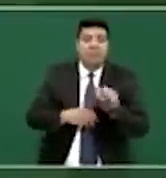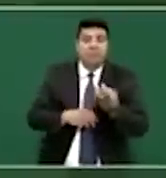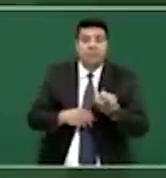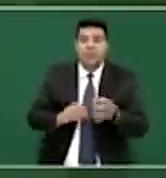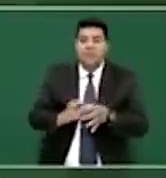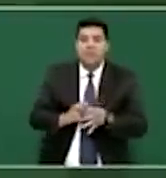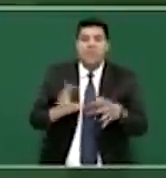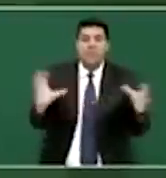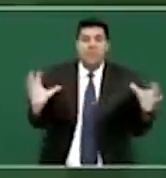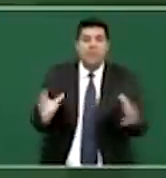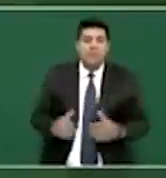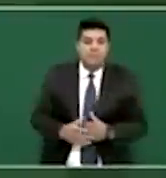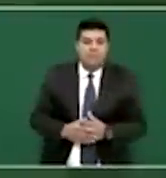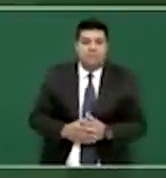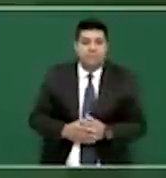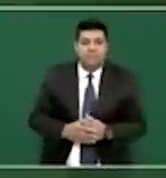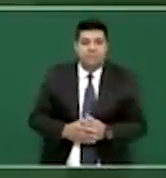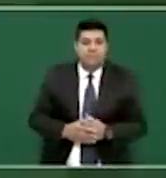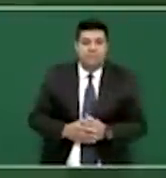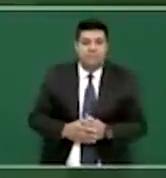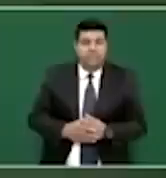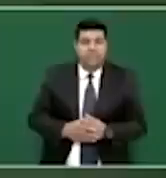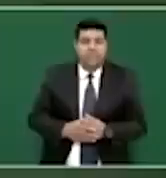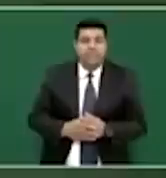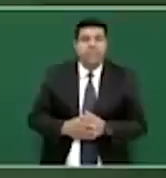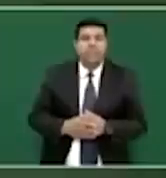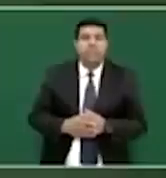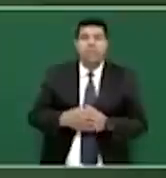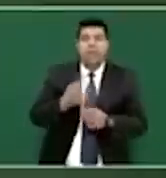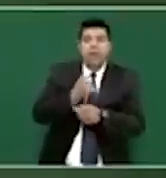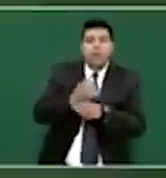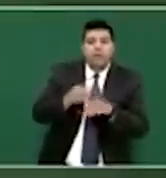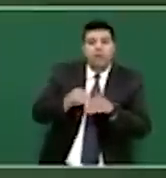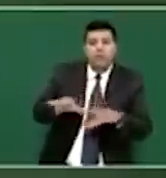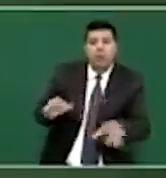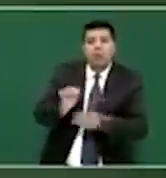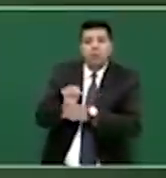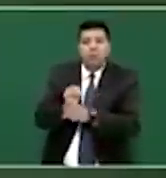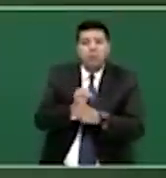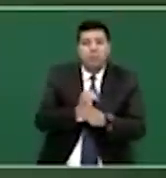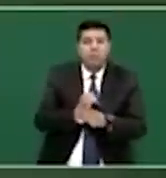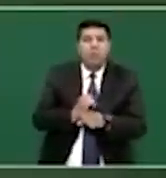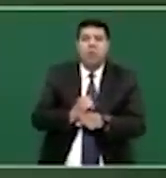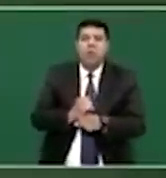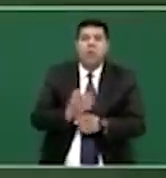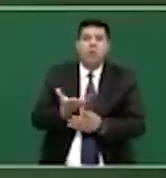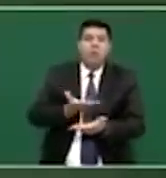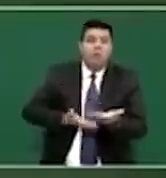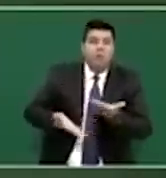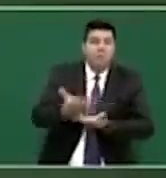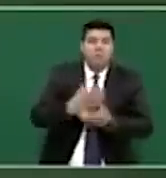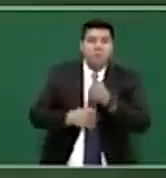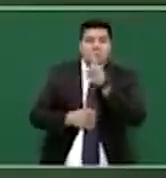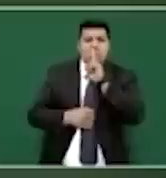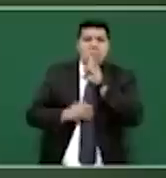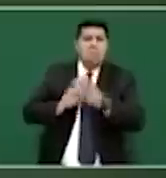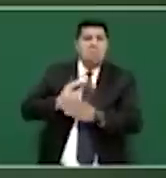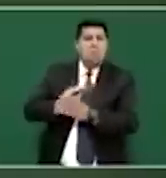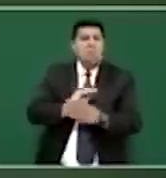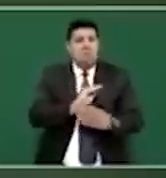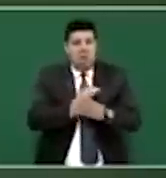aislada. No se compartía información, no se sumaban esfuerzos,